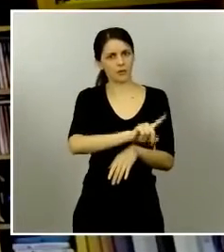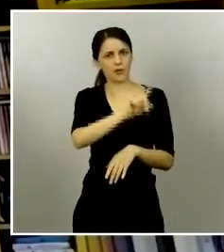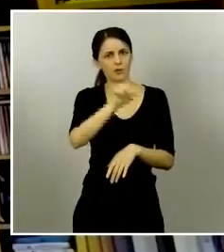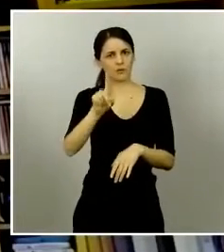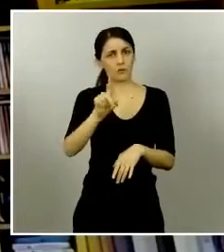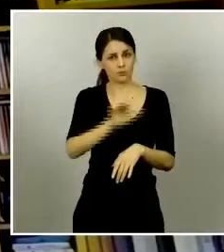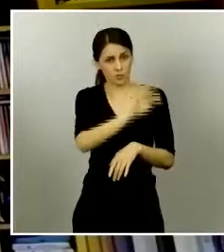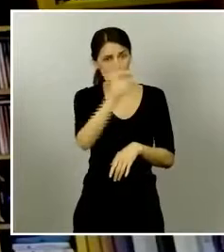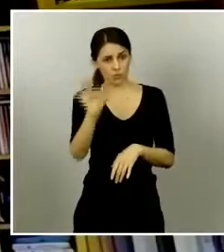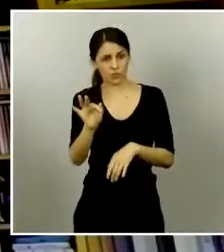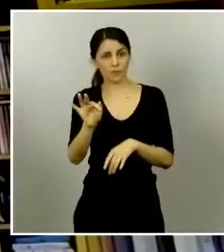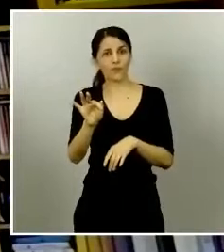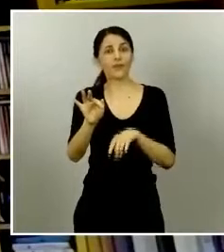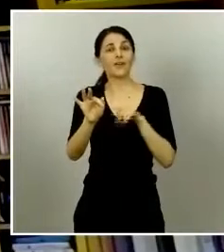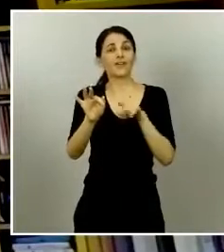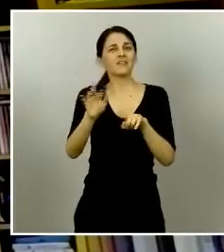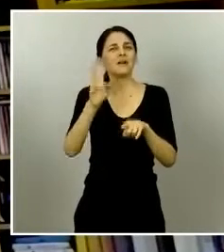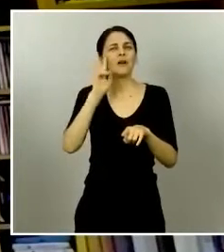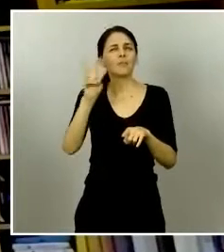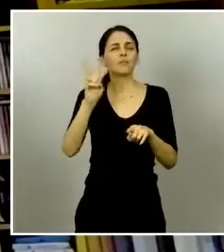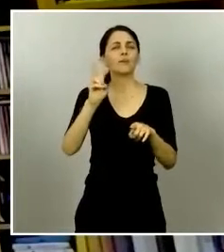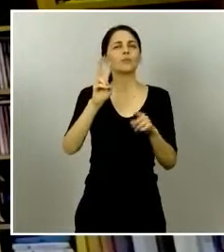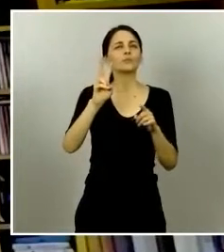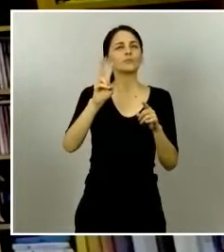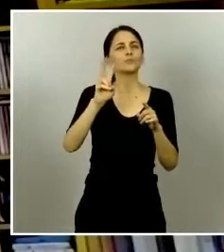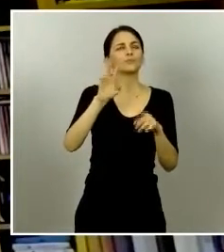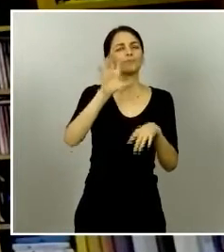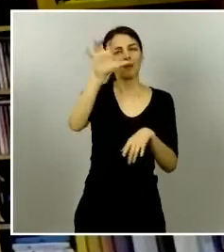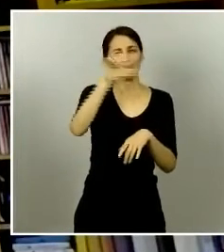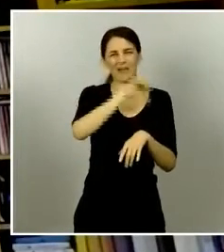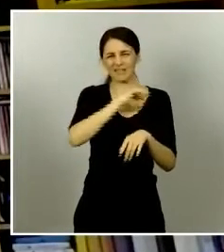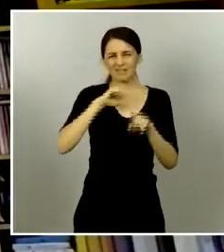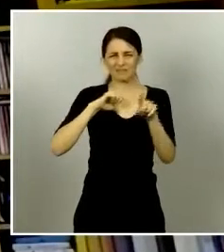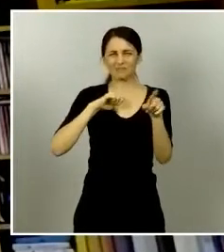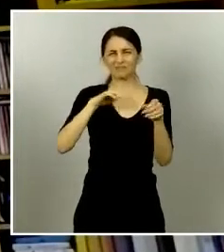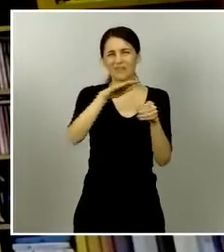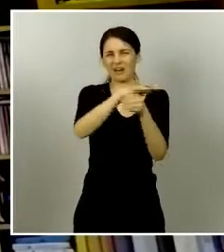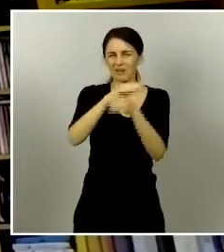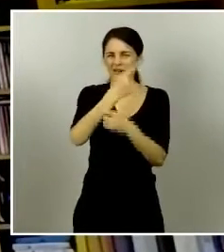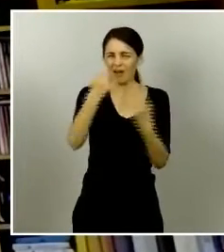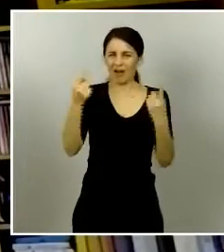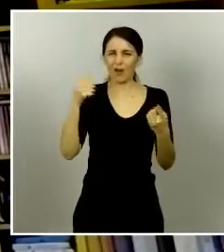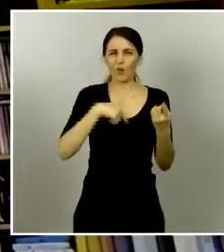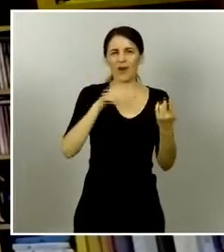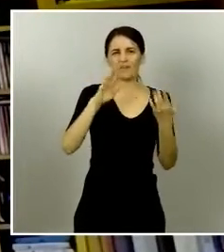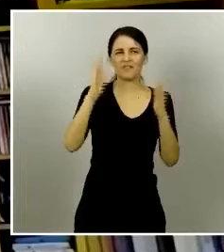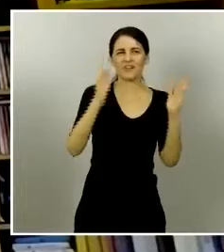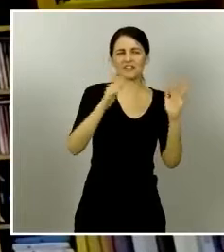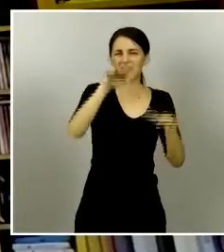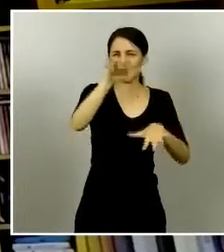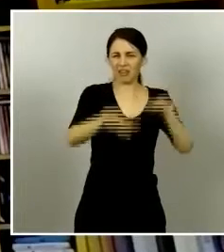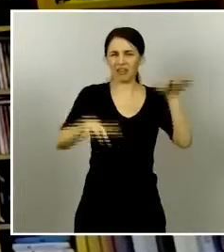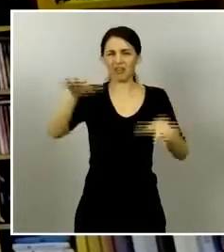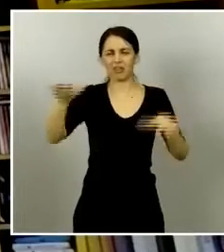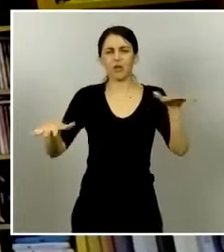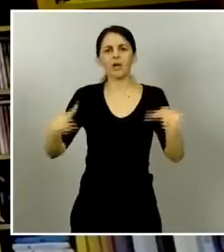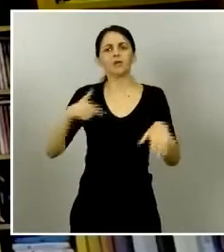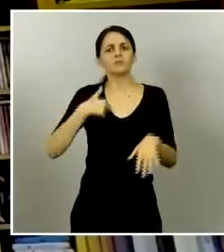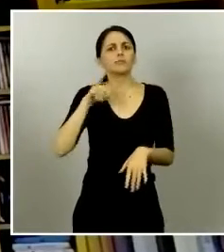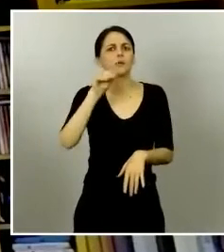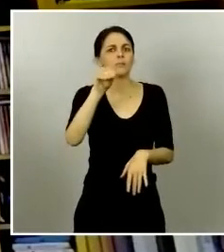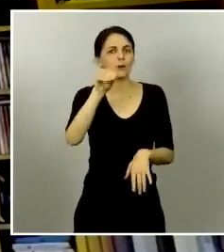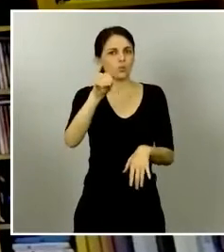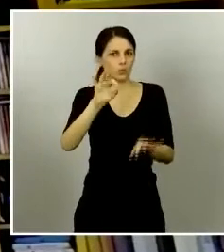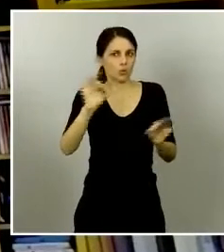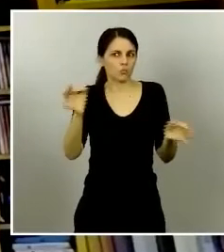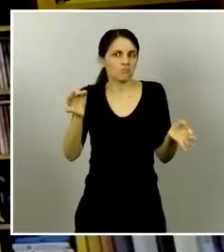conjunto. Si bien en el resto del país se está cometiendo una desescalada asimétrica, con regiones y provincias ya en fase 2, me